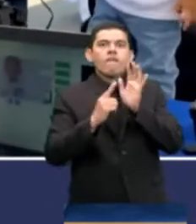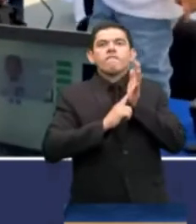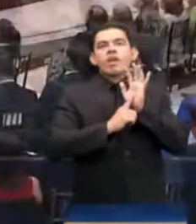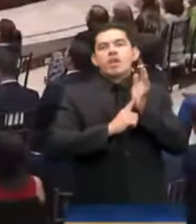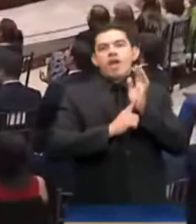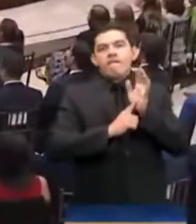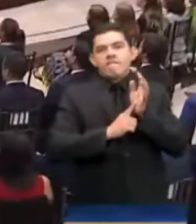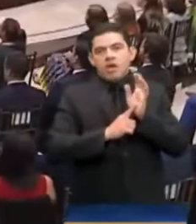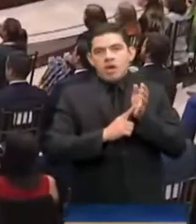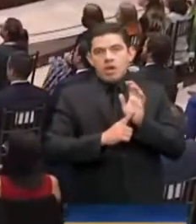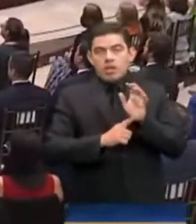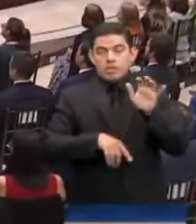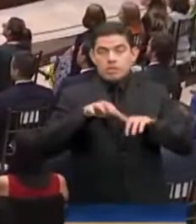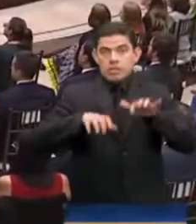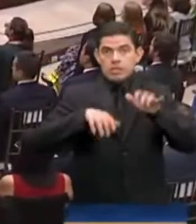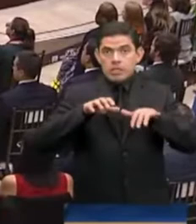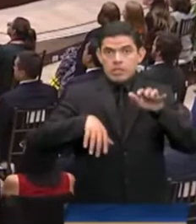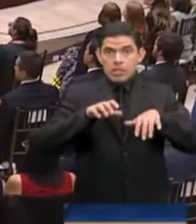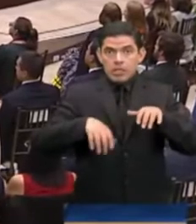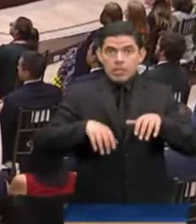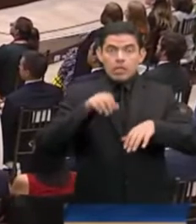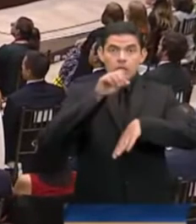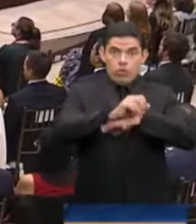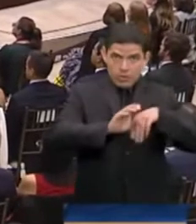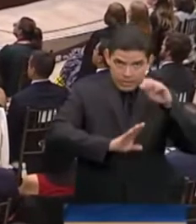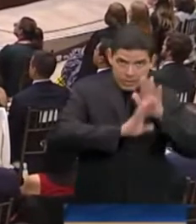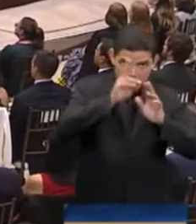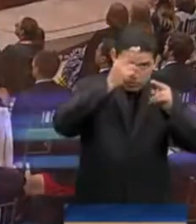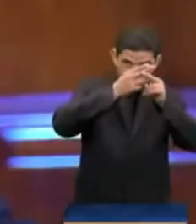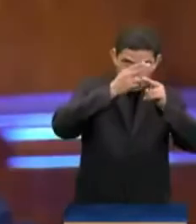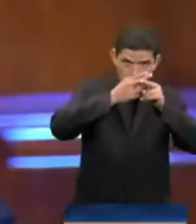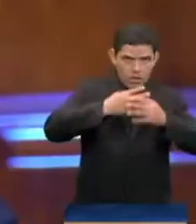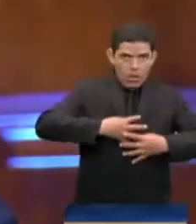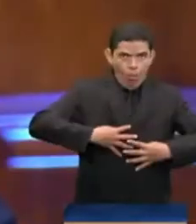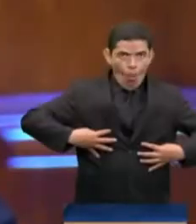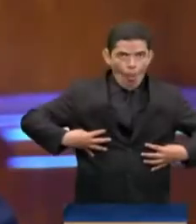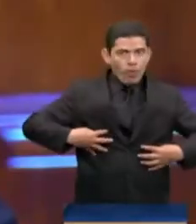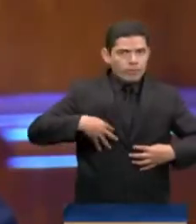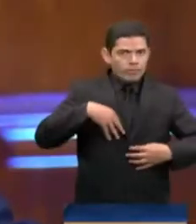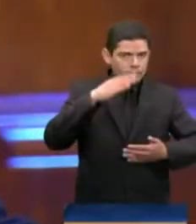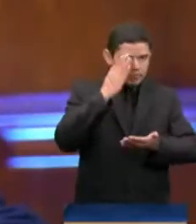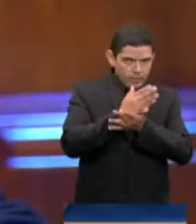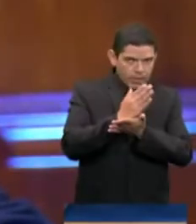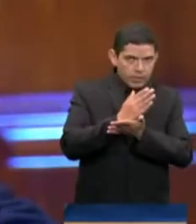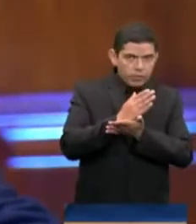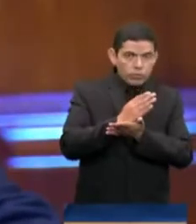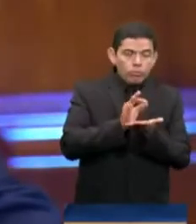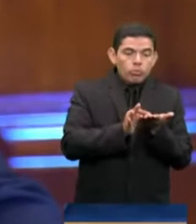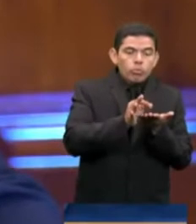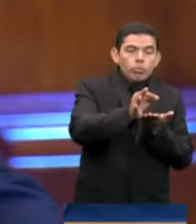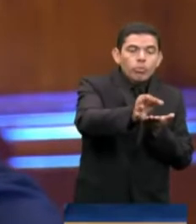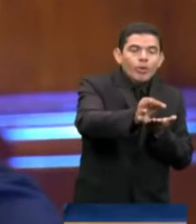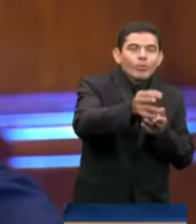organizadas por la Secretaría Ecuador Crece Sin Desnutrición Infantil en el recinto Los